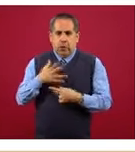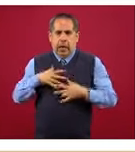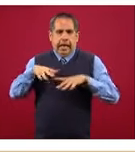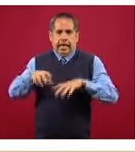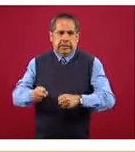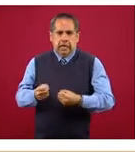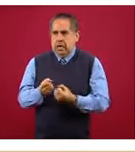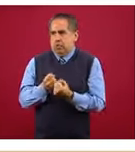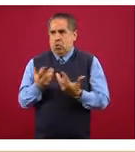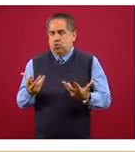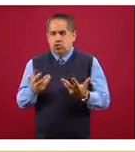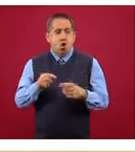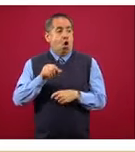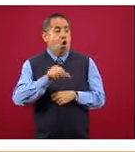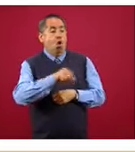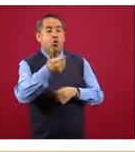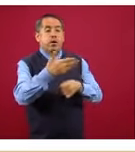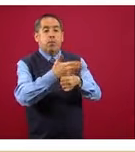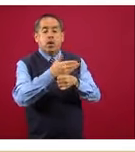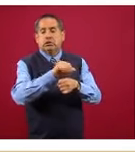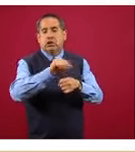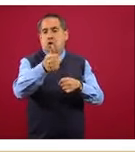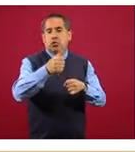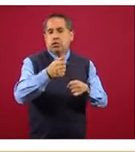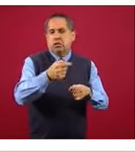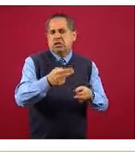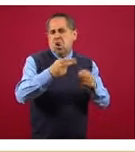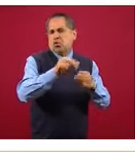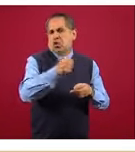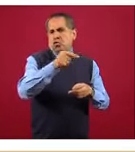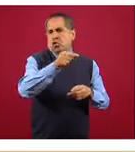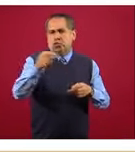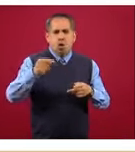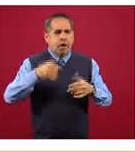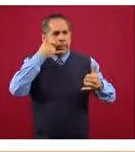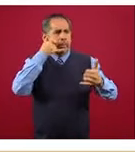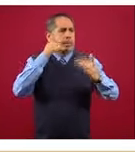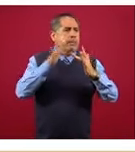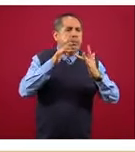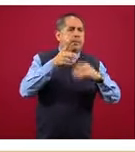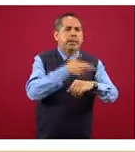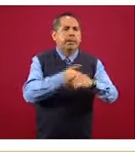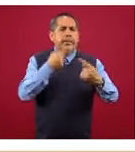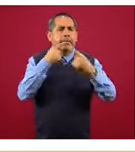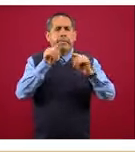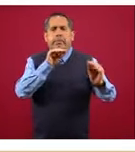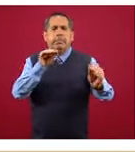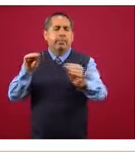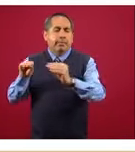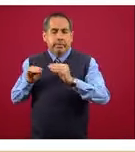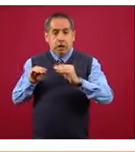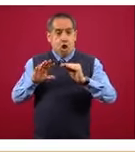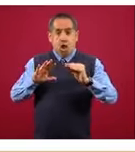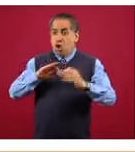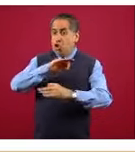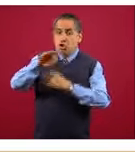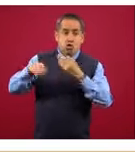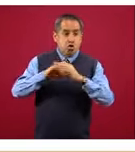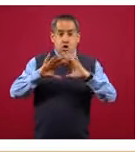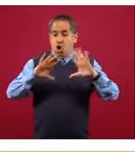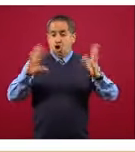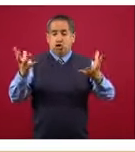recurso financiero suficiente para poder tener ambulancias solo de una dependencia. Entonces, el centro regulador integra